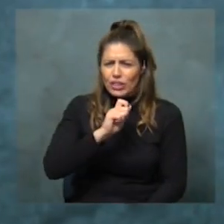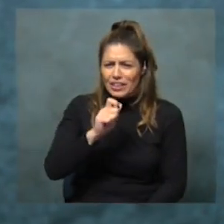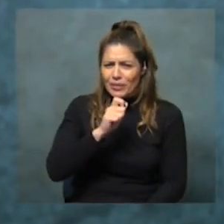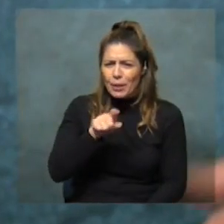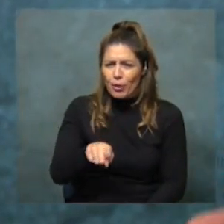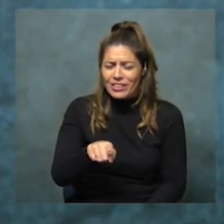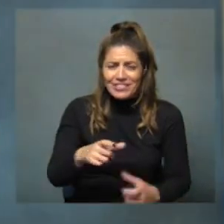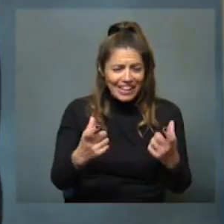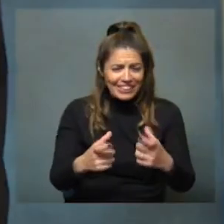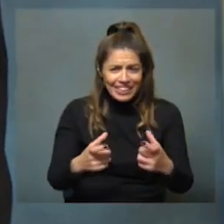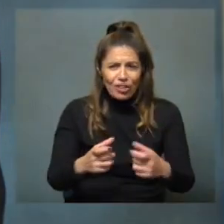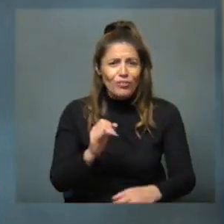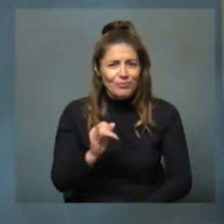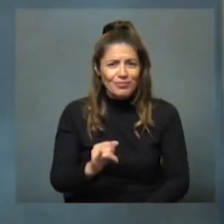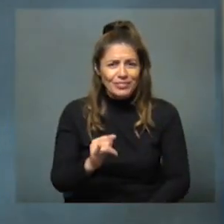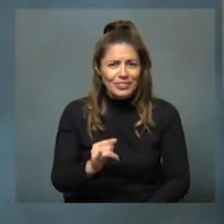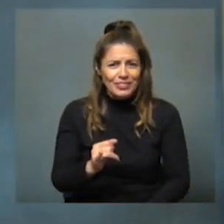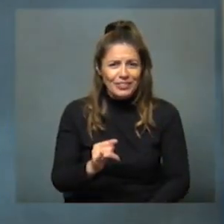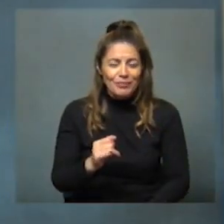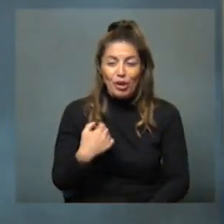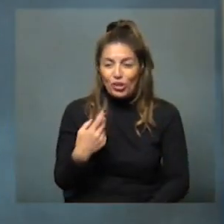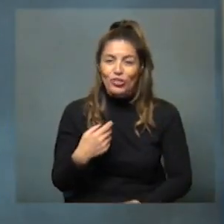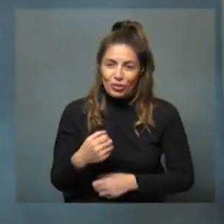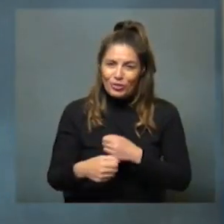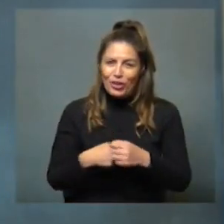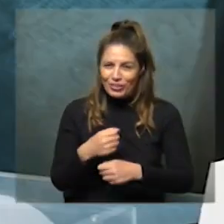Sí, ¿no? Está, sí, claro. No, bueno, no tenemos unos archivos.